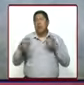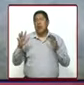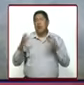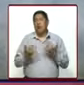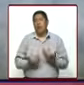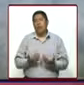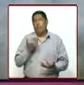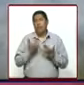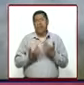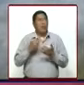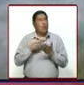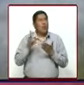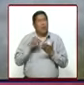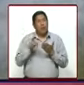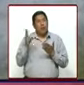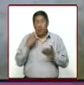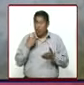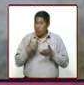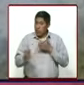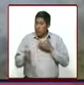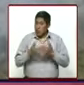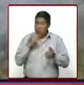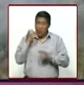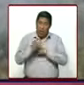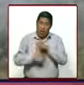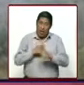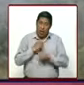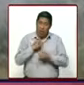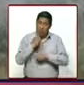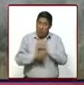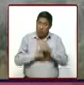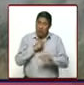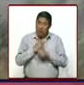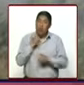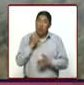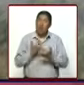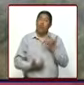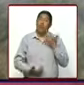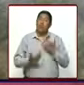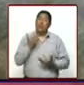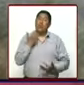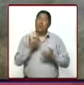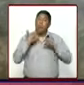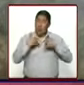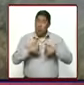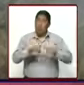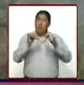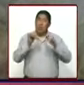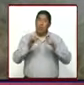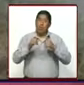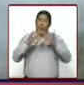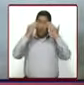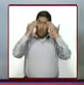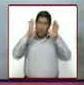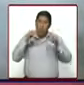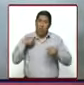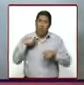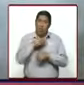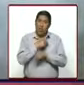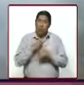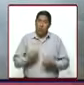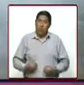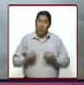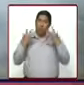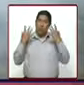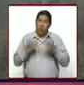el fuego. Es que realmente, a pesar de que cada año sufrimos por los incendios, todavía casi no sabemos mucho